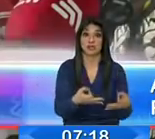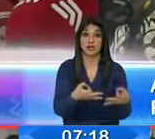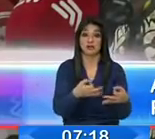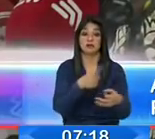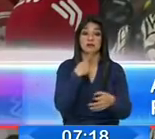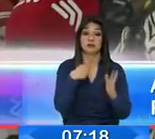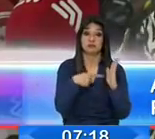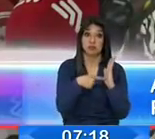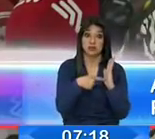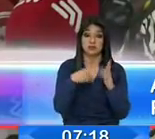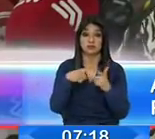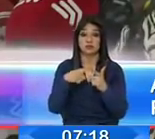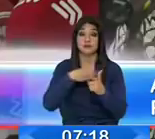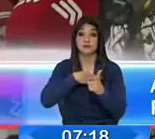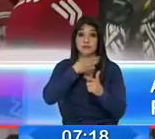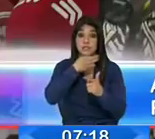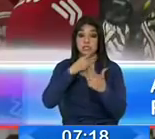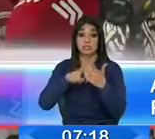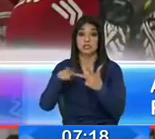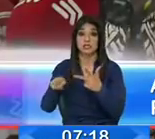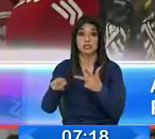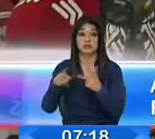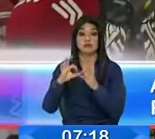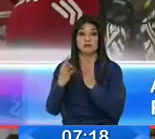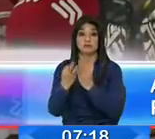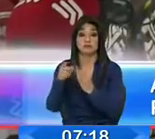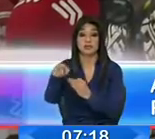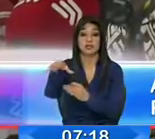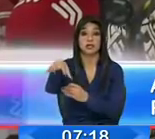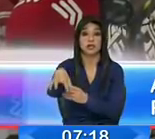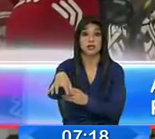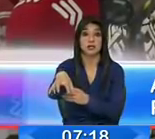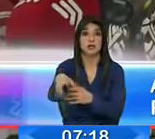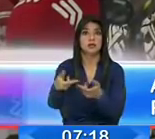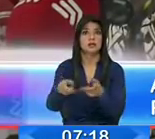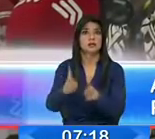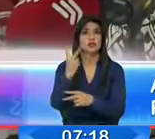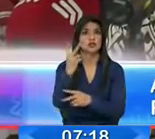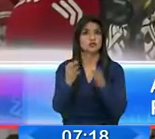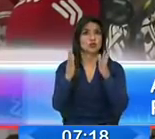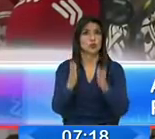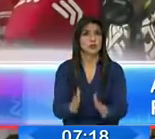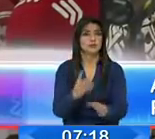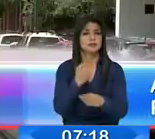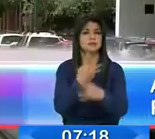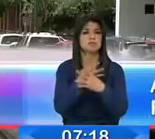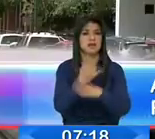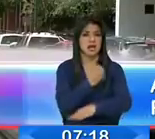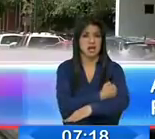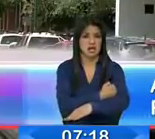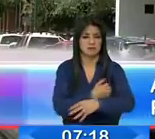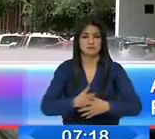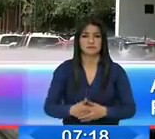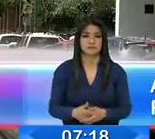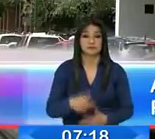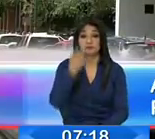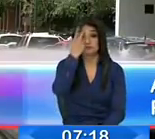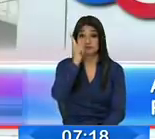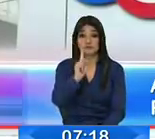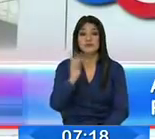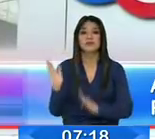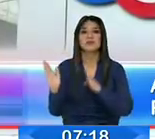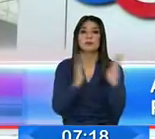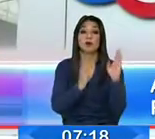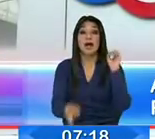tributaria, en la sala civil, en la sala de familia y 2 jueces en la sala penal. La decisión será temporal hasta nombrar